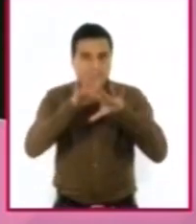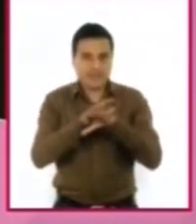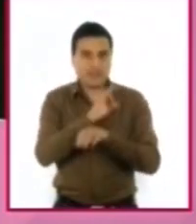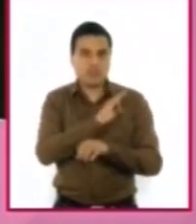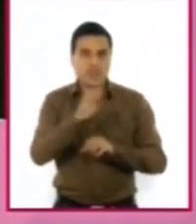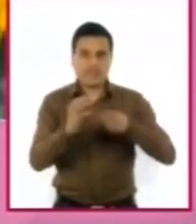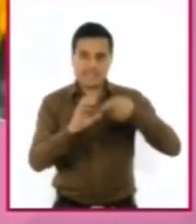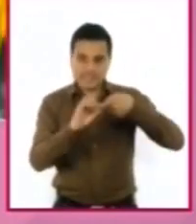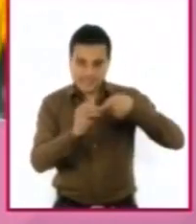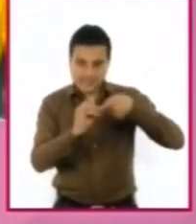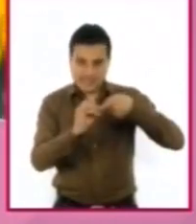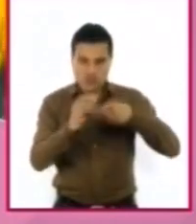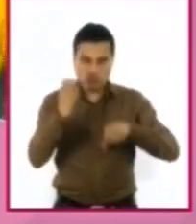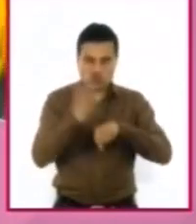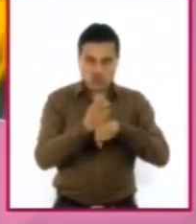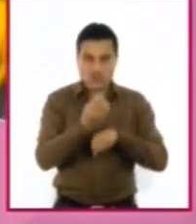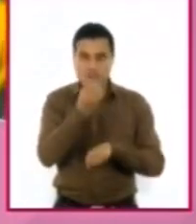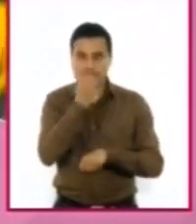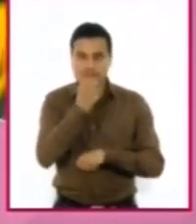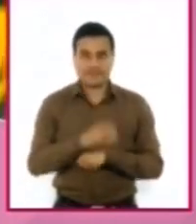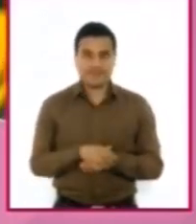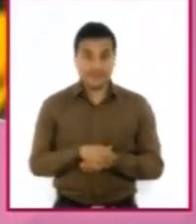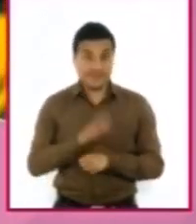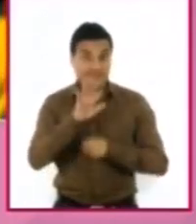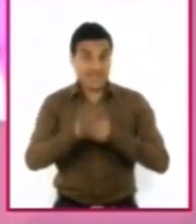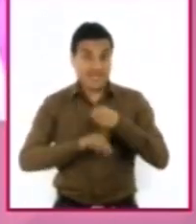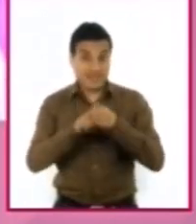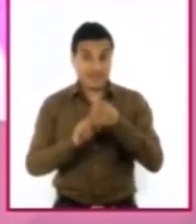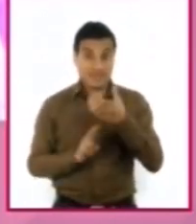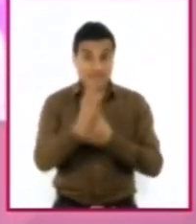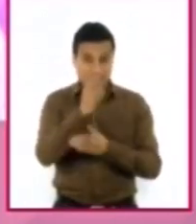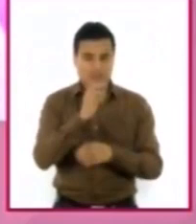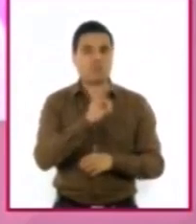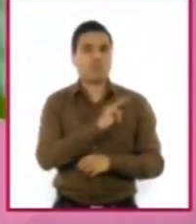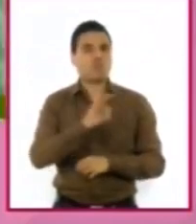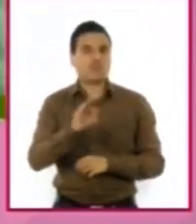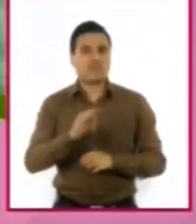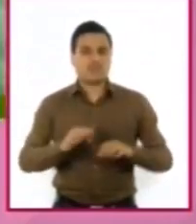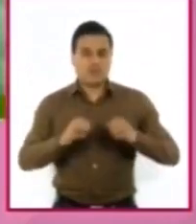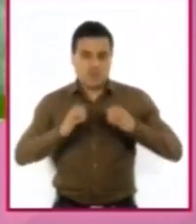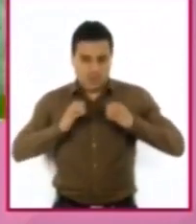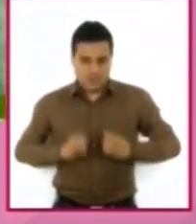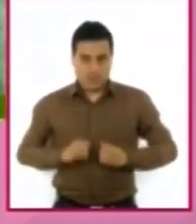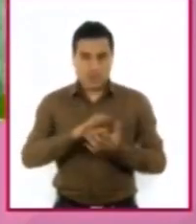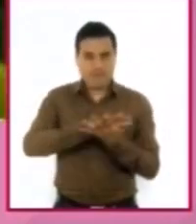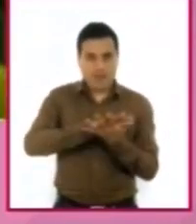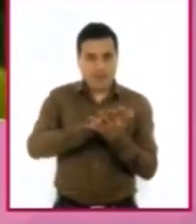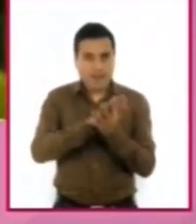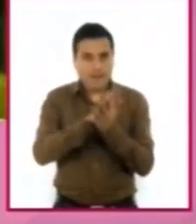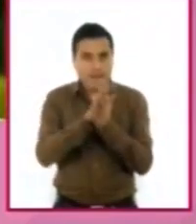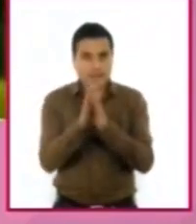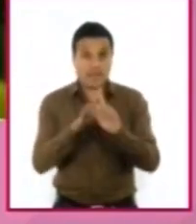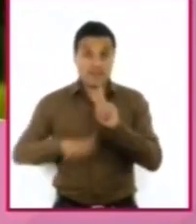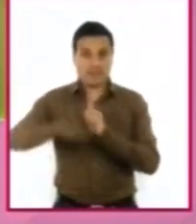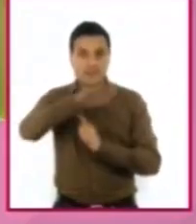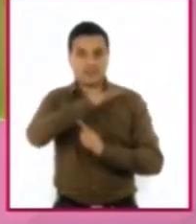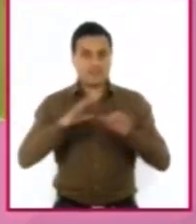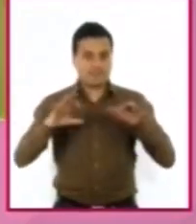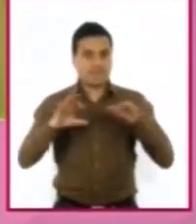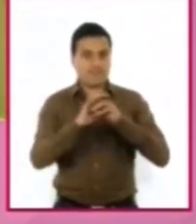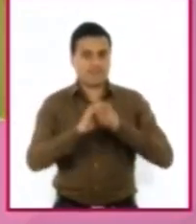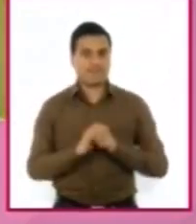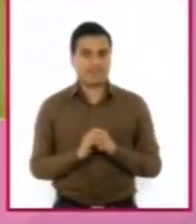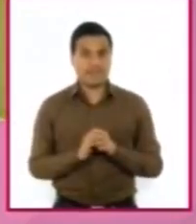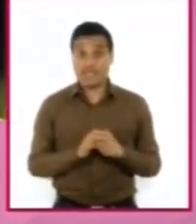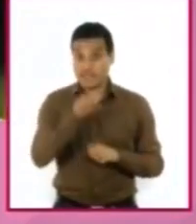muy largo, diversos seres vivos han logrado adaptarse y sobrevivir ante las condiciones del entorno donde habitan, pero